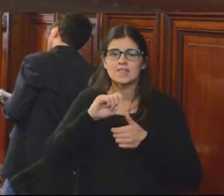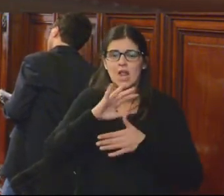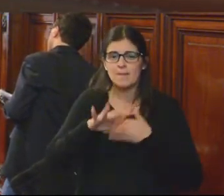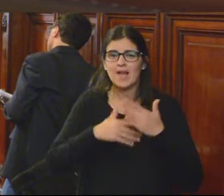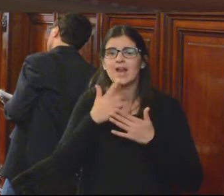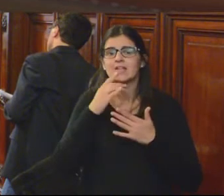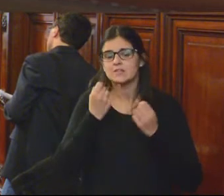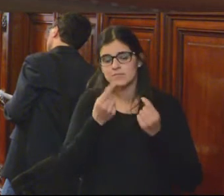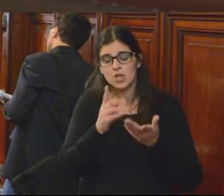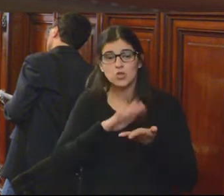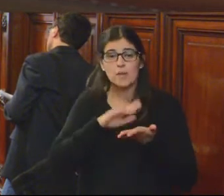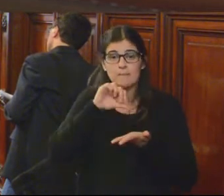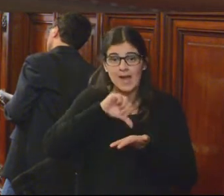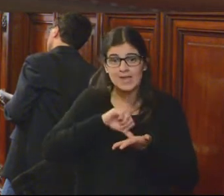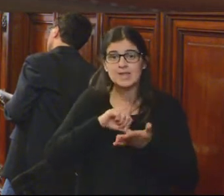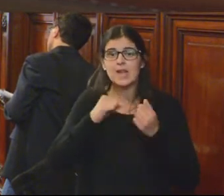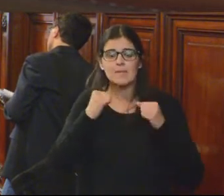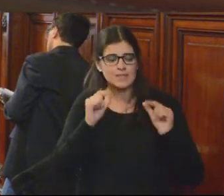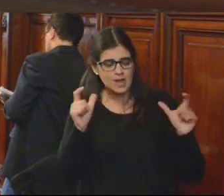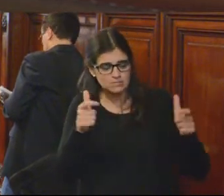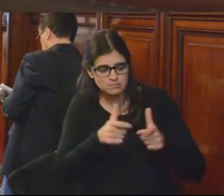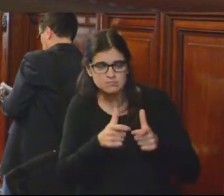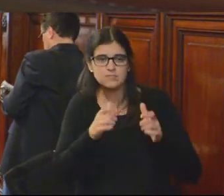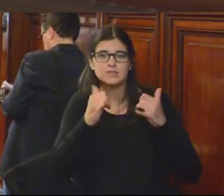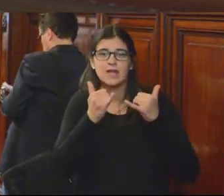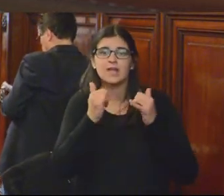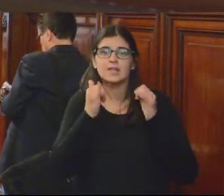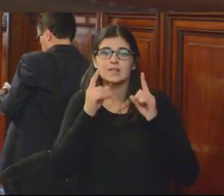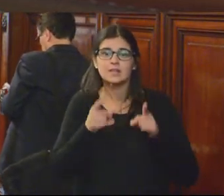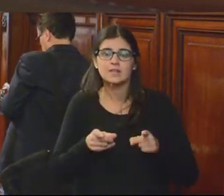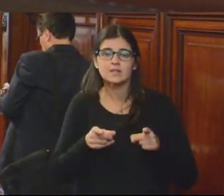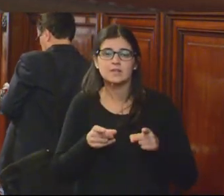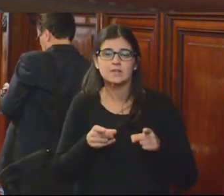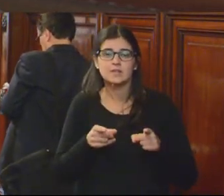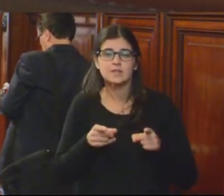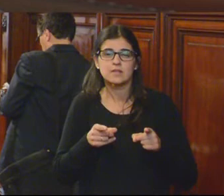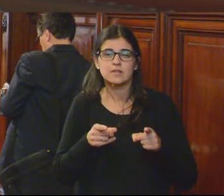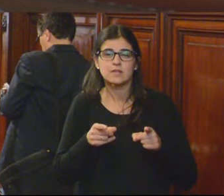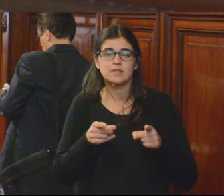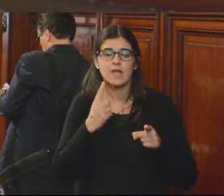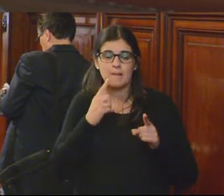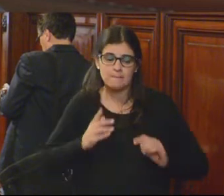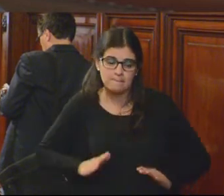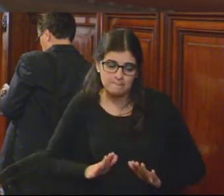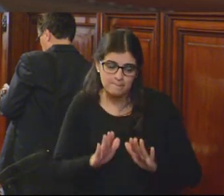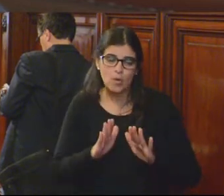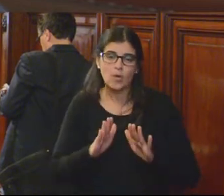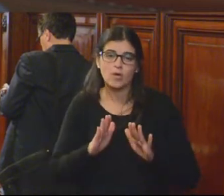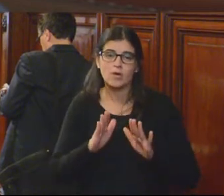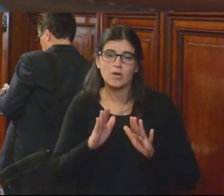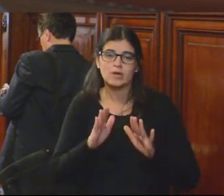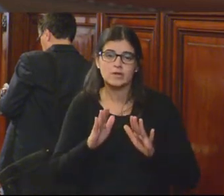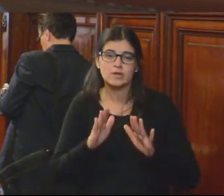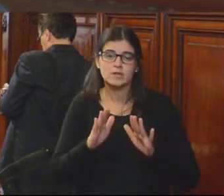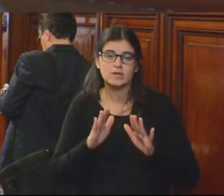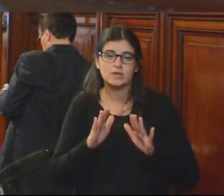informes de país, la práctica de la Comisión ha sido de que, elaborarlos una vez que se